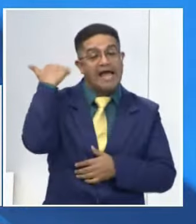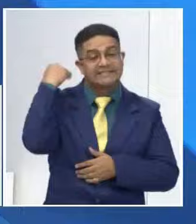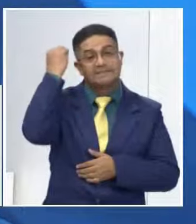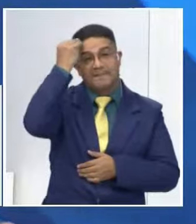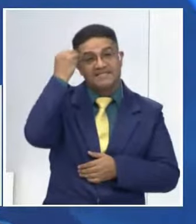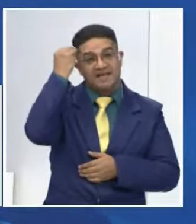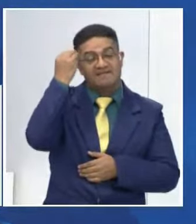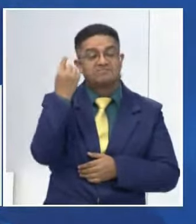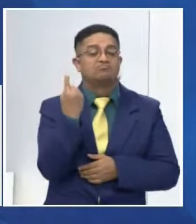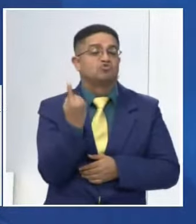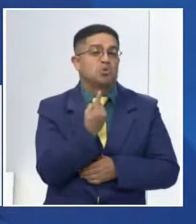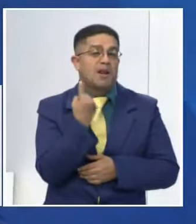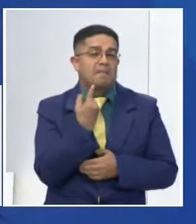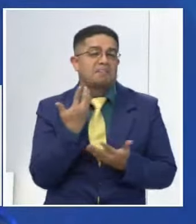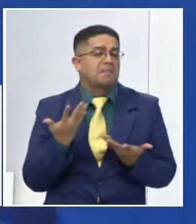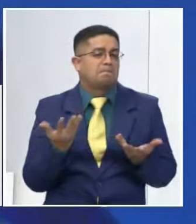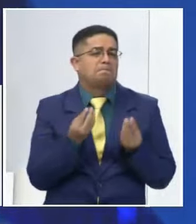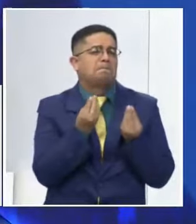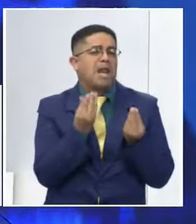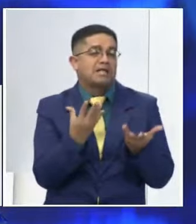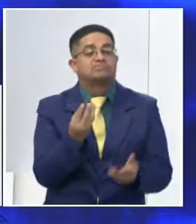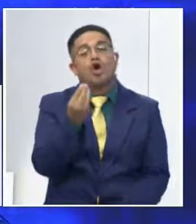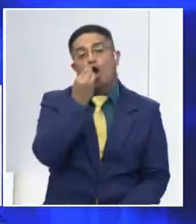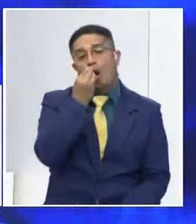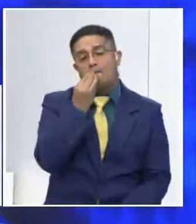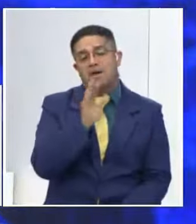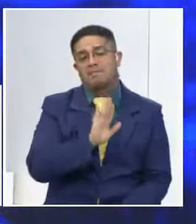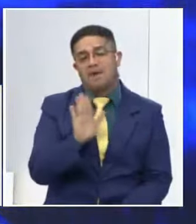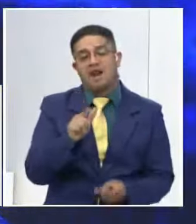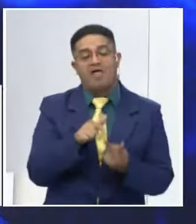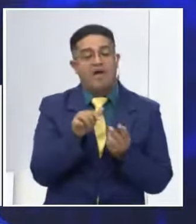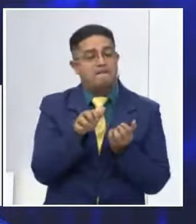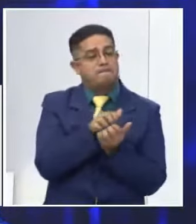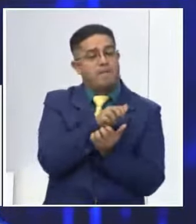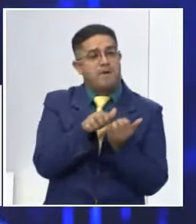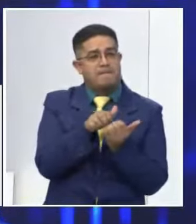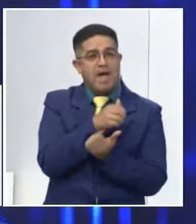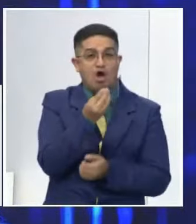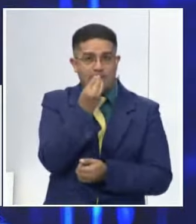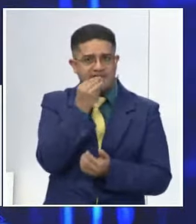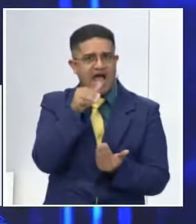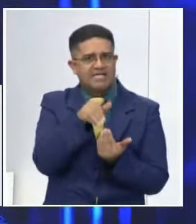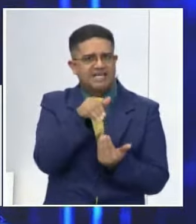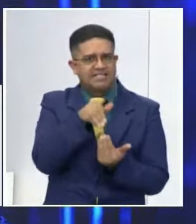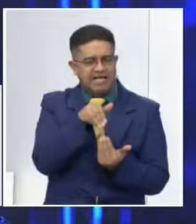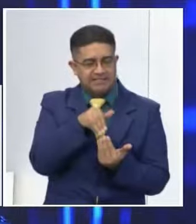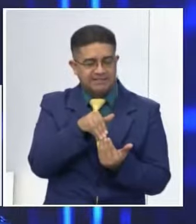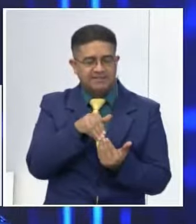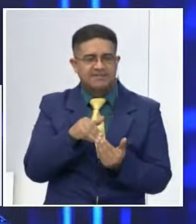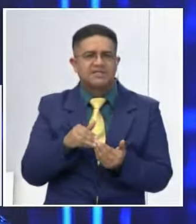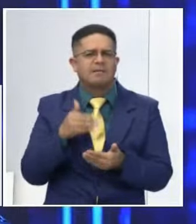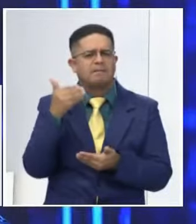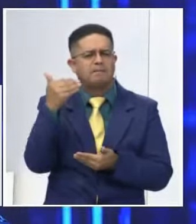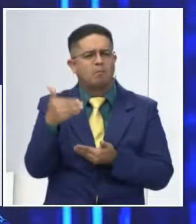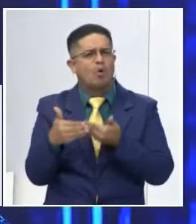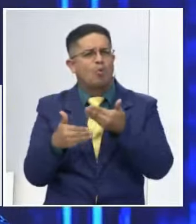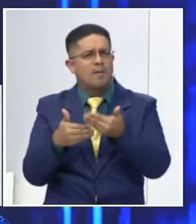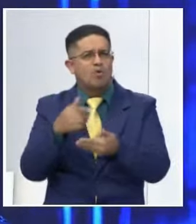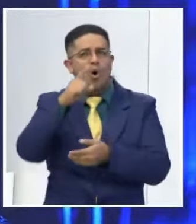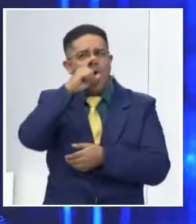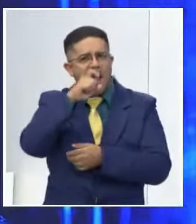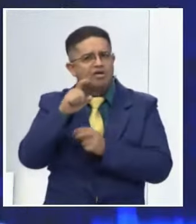que solamente se utilizaba ¿para qué? Para comer, ¿no?, para triturar los alimentos y todo eso. A medida que fueron avanzando los años y se